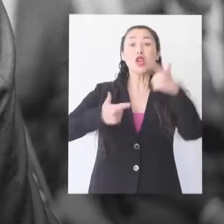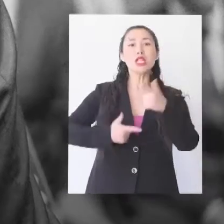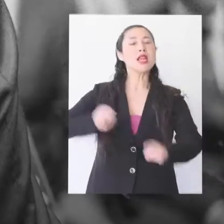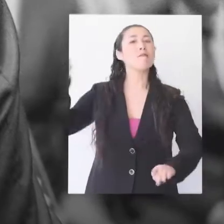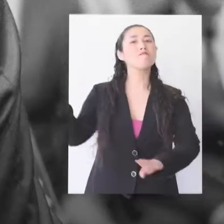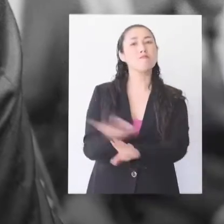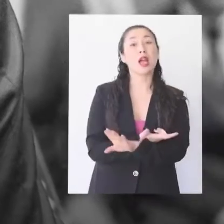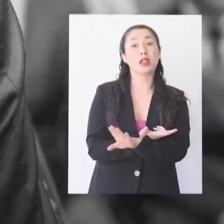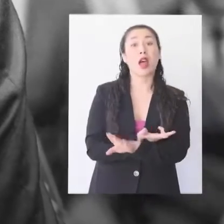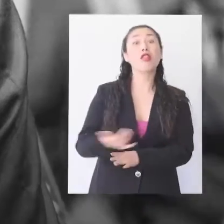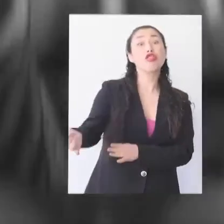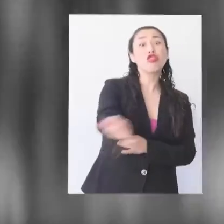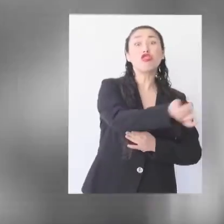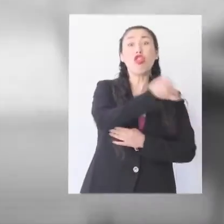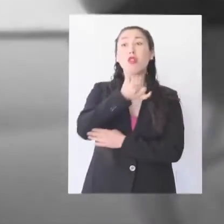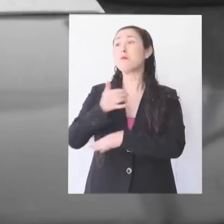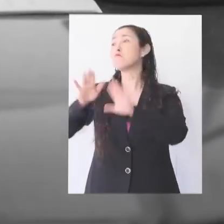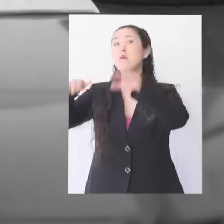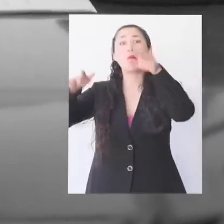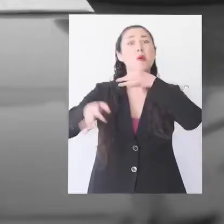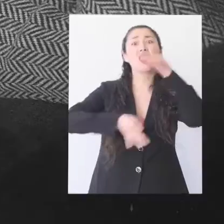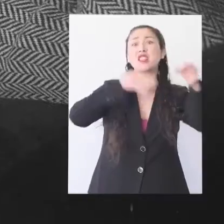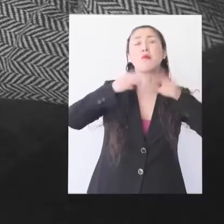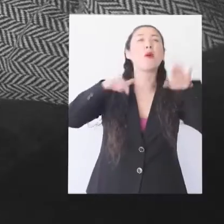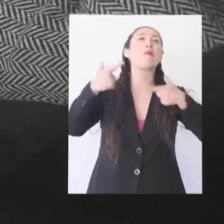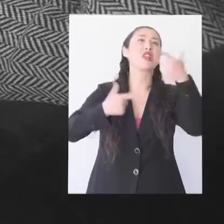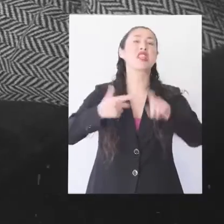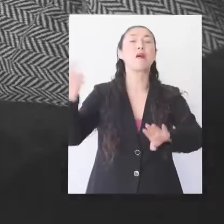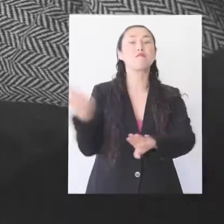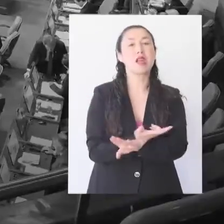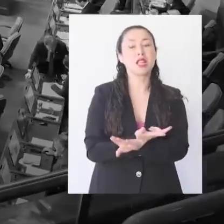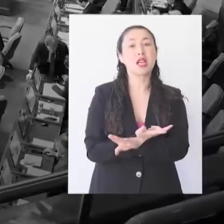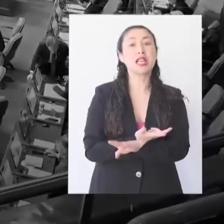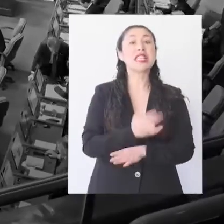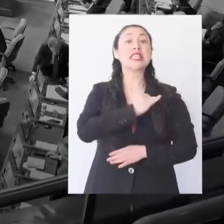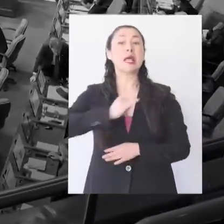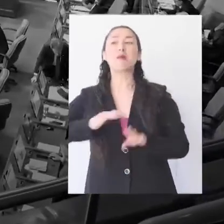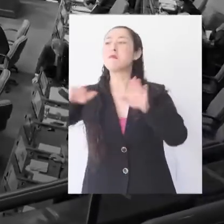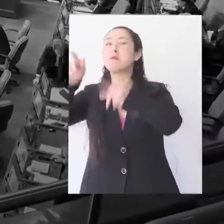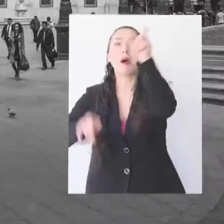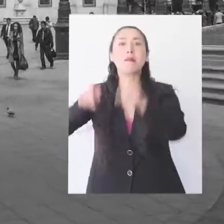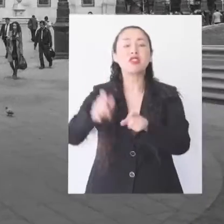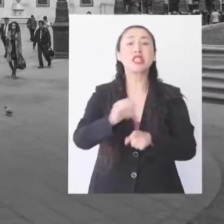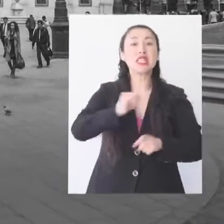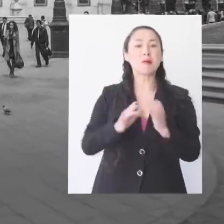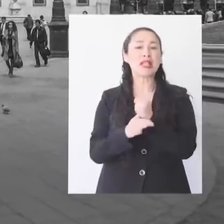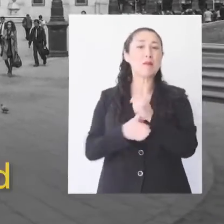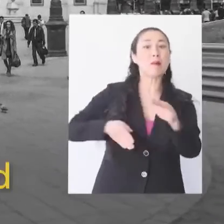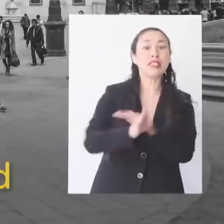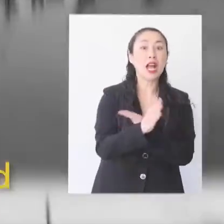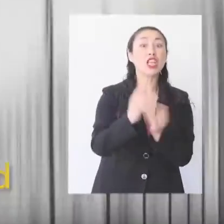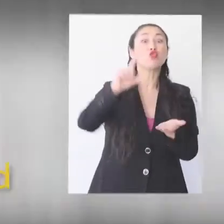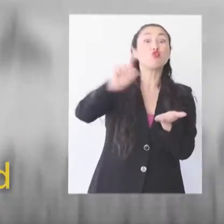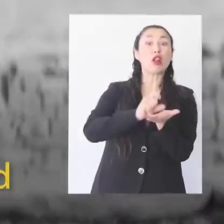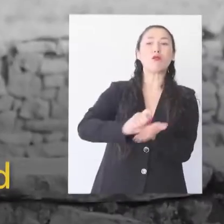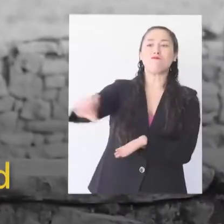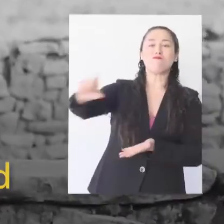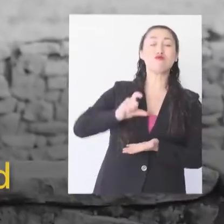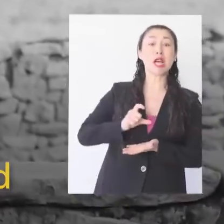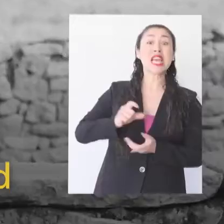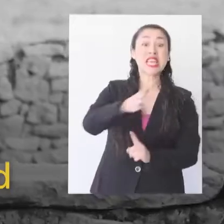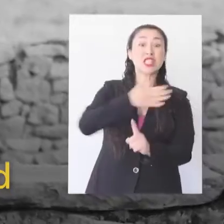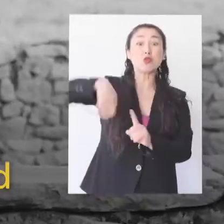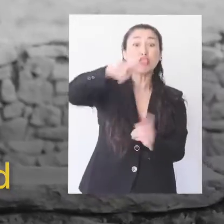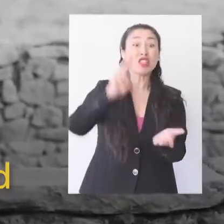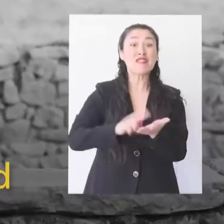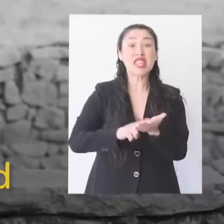La política es una mierda. Es algo que todos hemos dicho alguna vez. Que siempre son los mismos, que es puro pituto, que ganan mucho, que no tienen